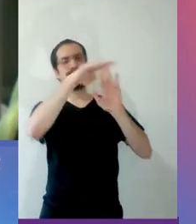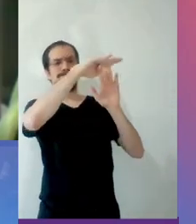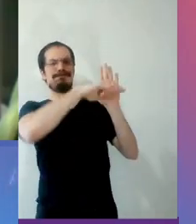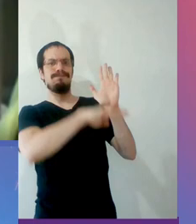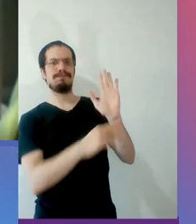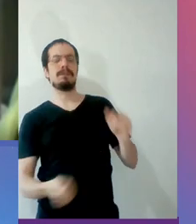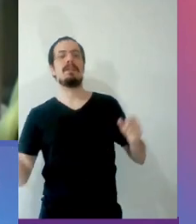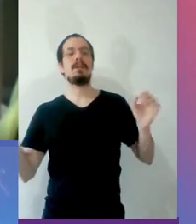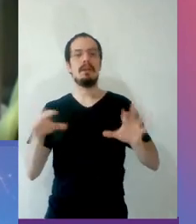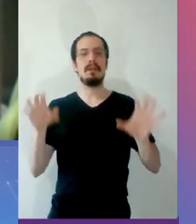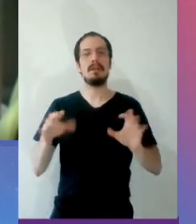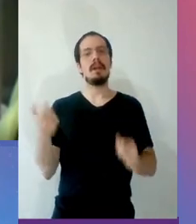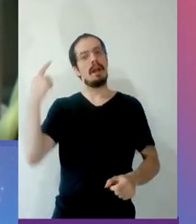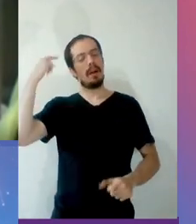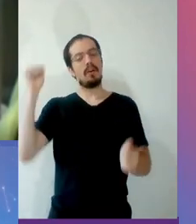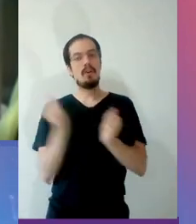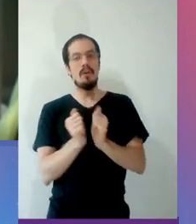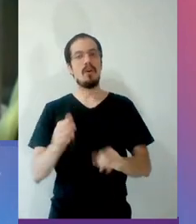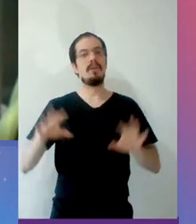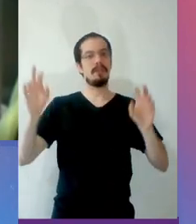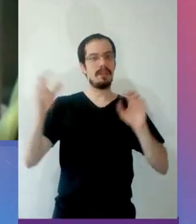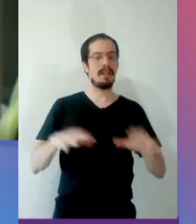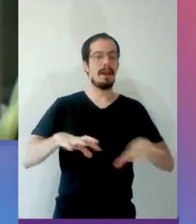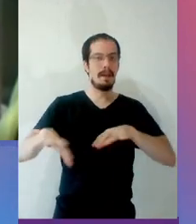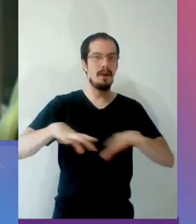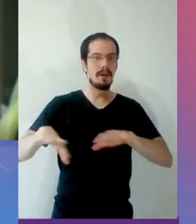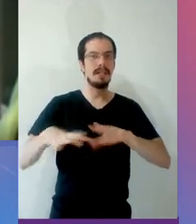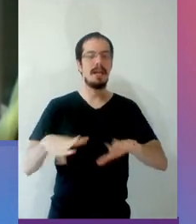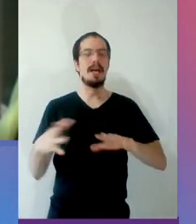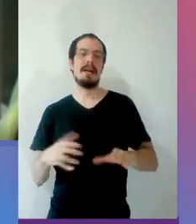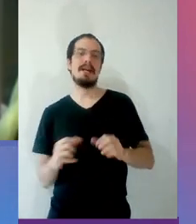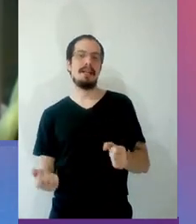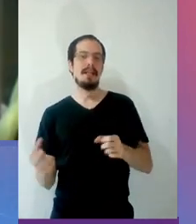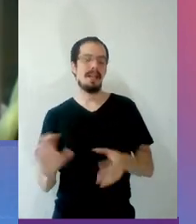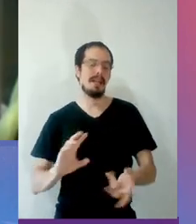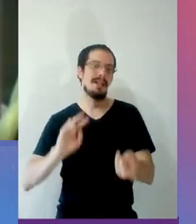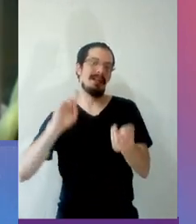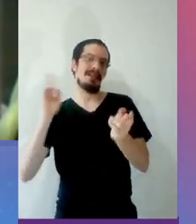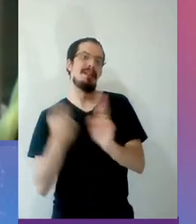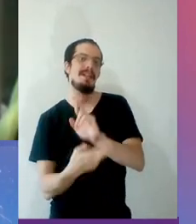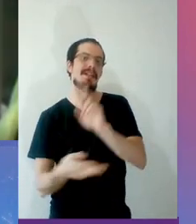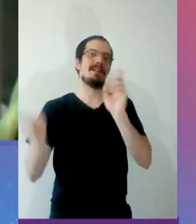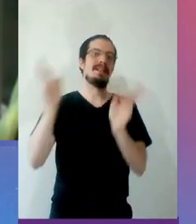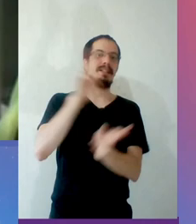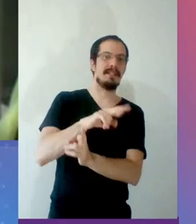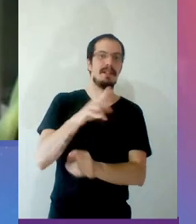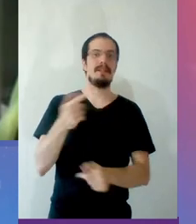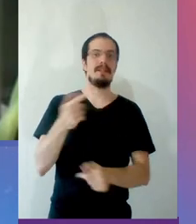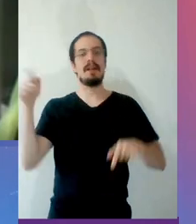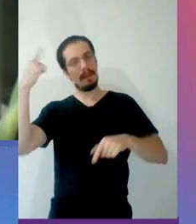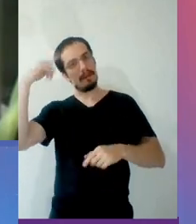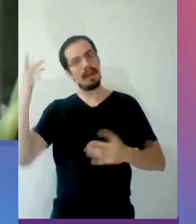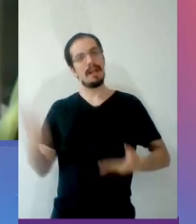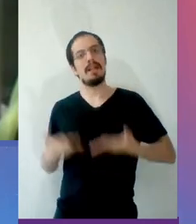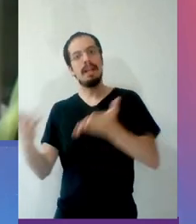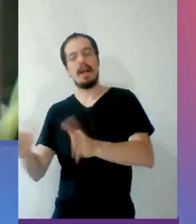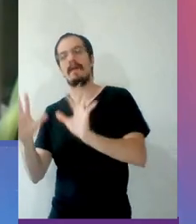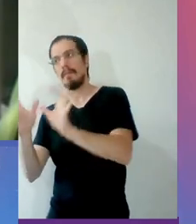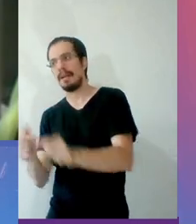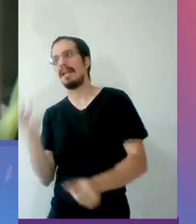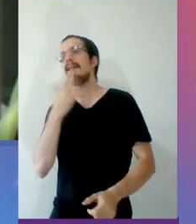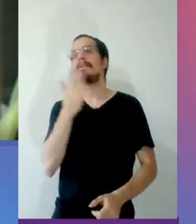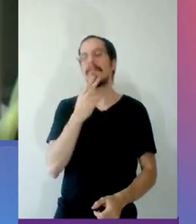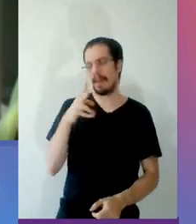reciclables para distintas edades y entregaron a las familias y les realizaron seguimientos remotos,